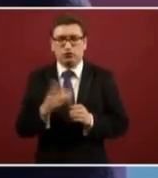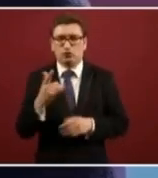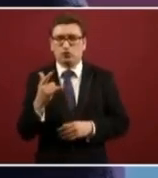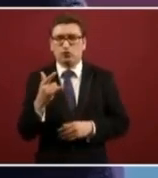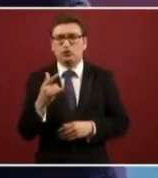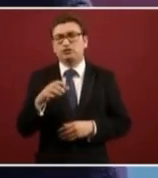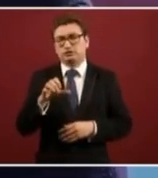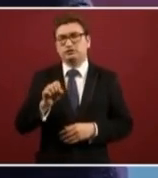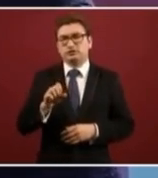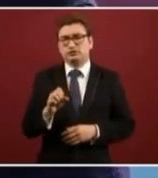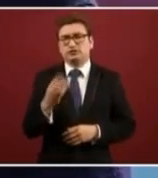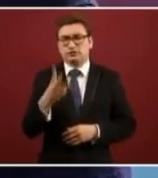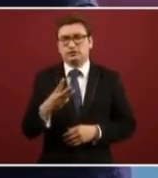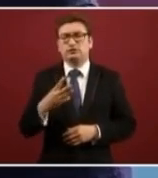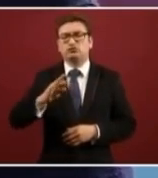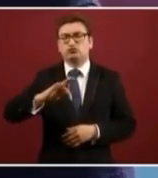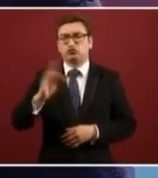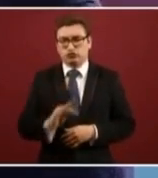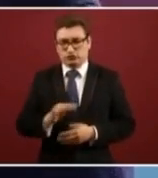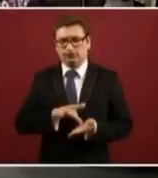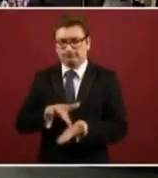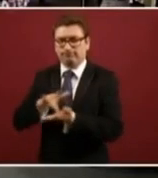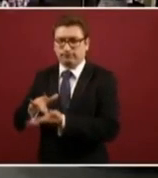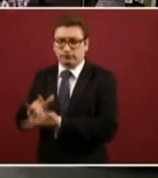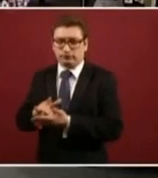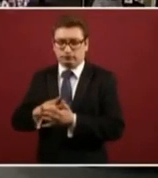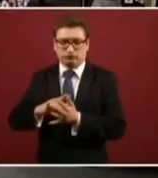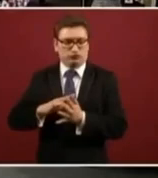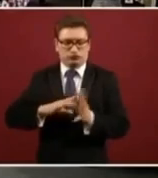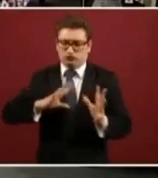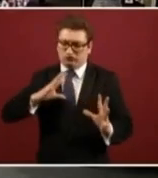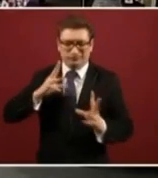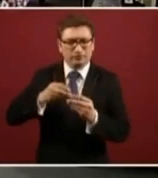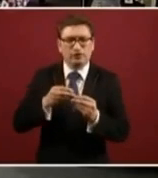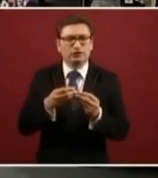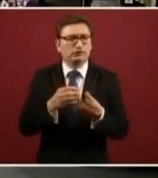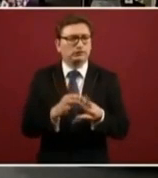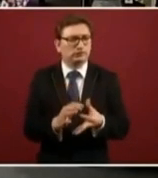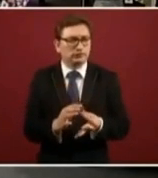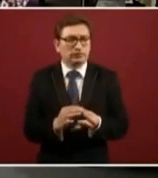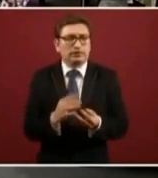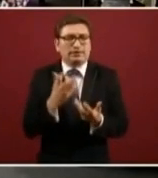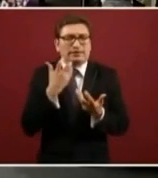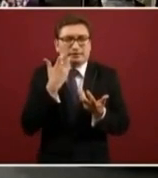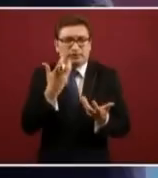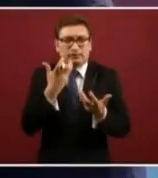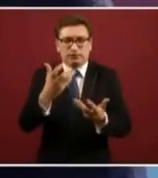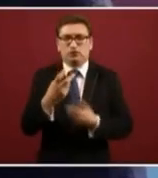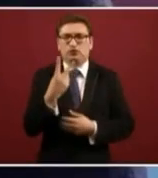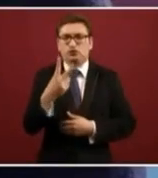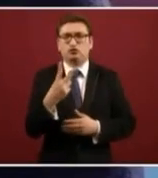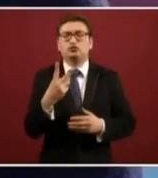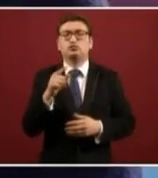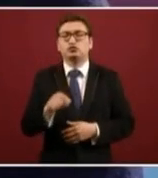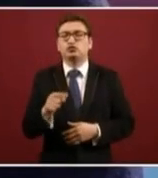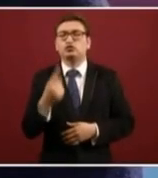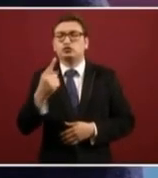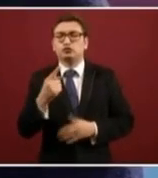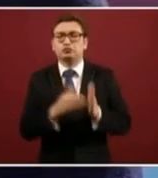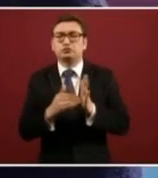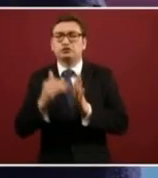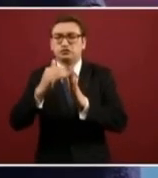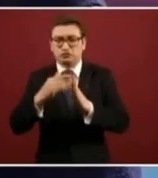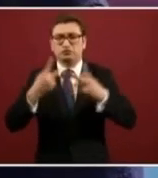73% de los apoyos. En resumen, pretendemos apoyar a 2.1 millones de pequeños y